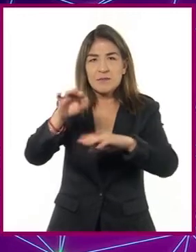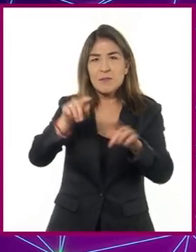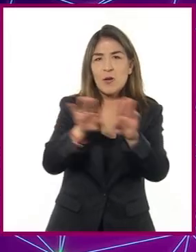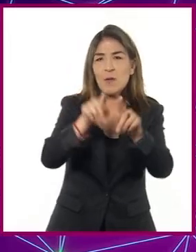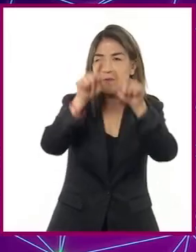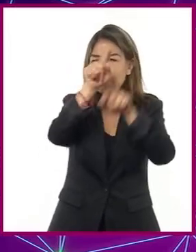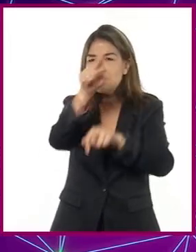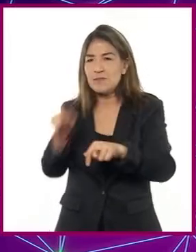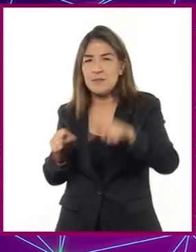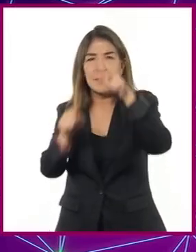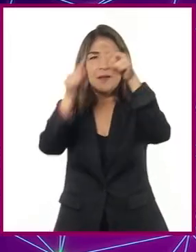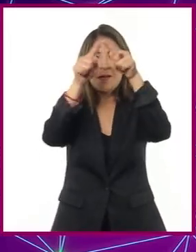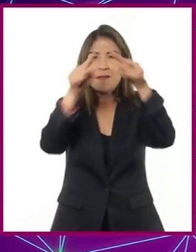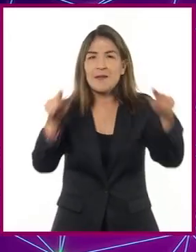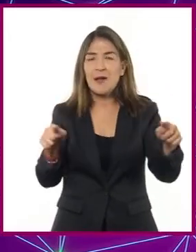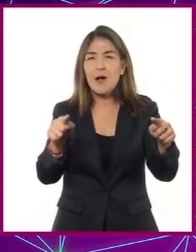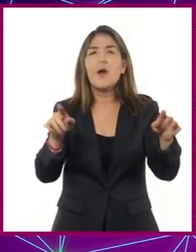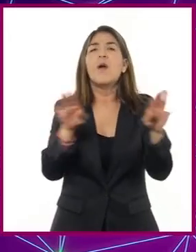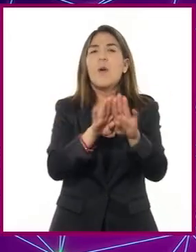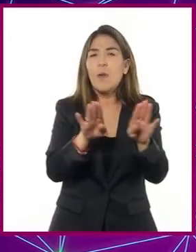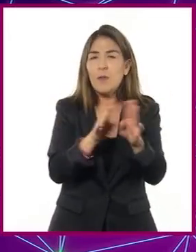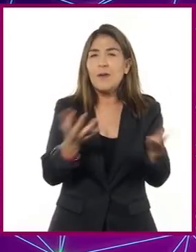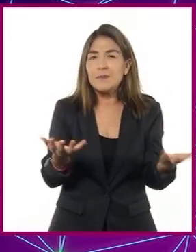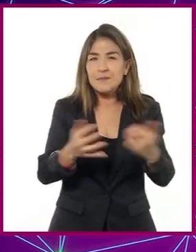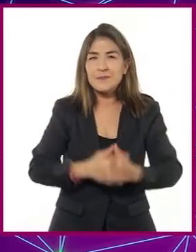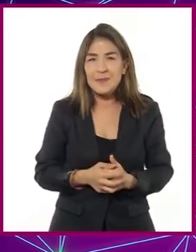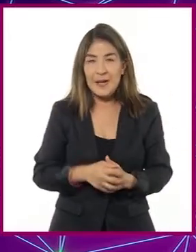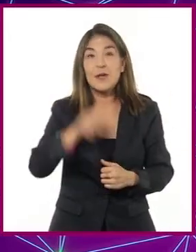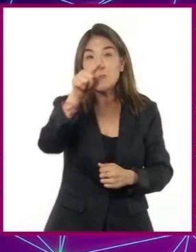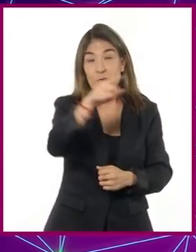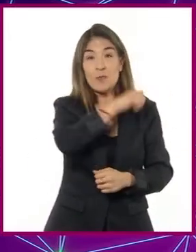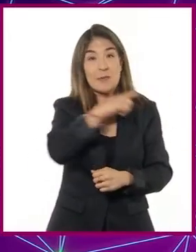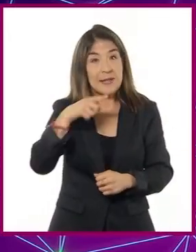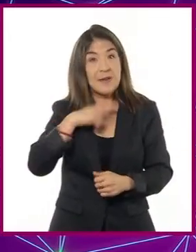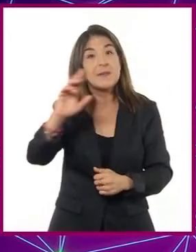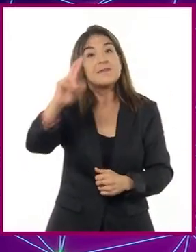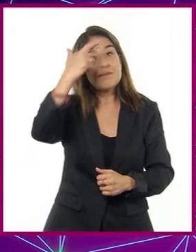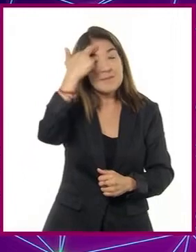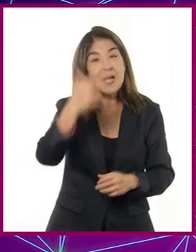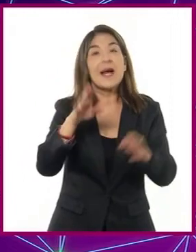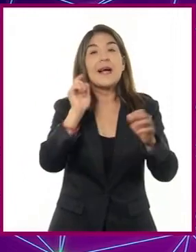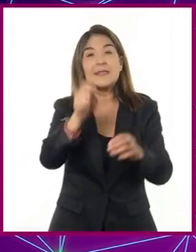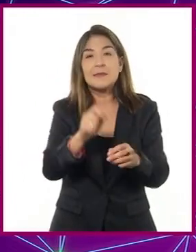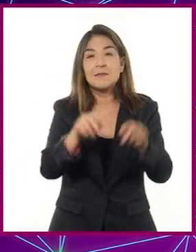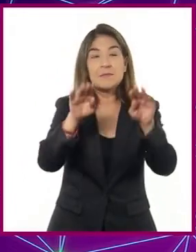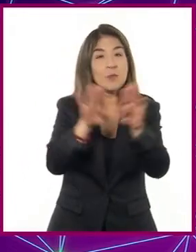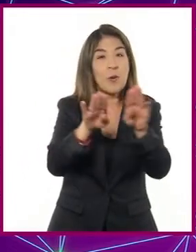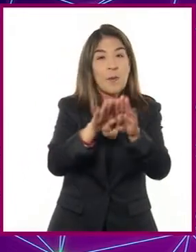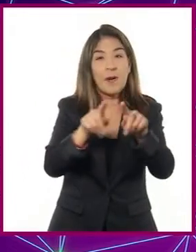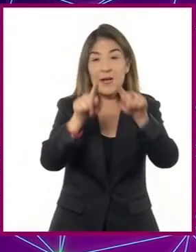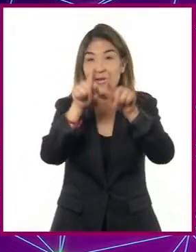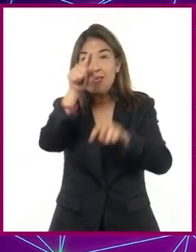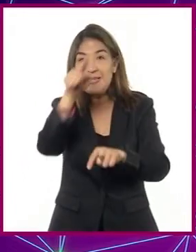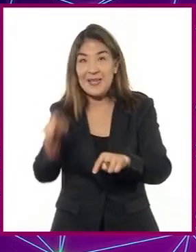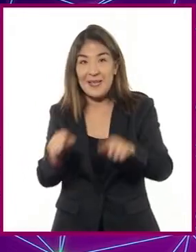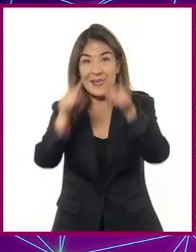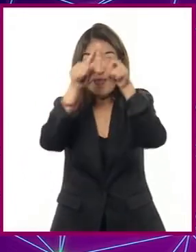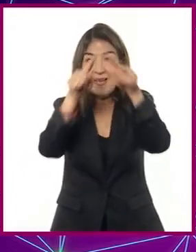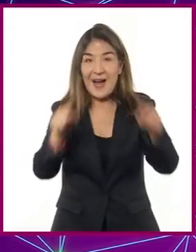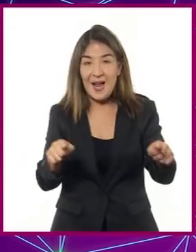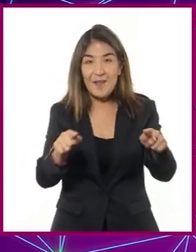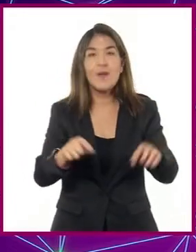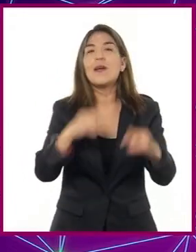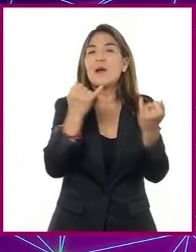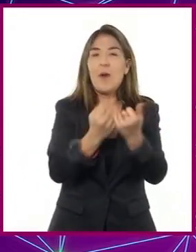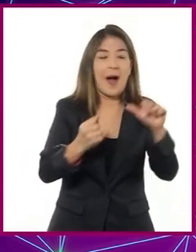triángulo? Recuerden que sus lados deben tener igual medida que